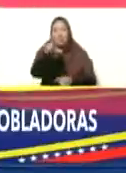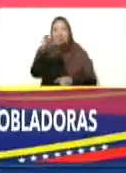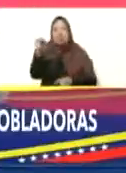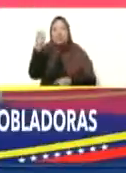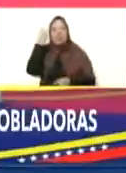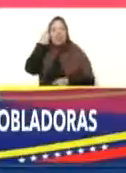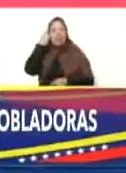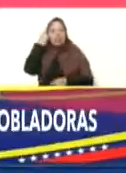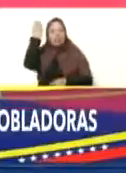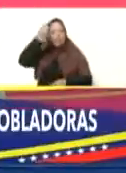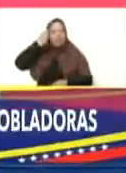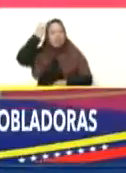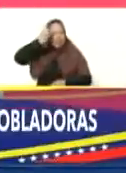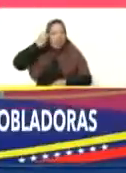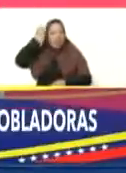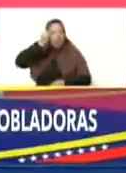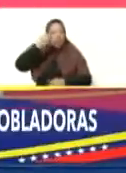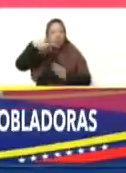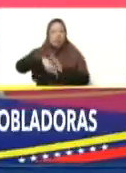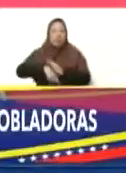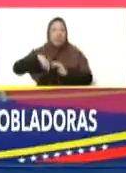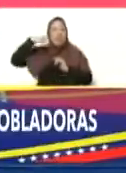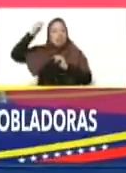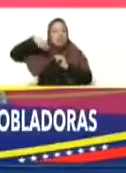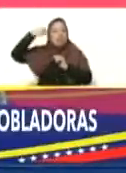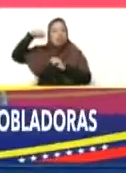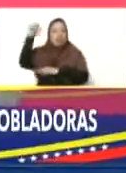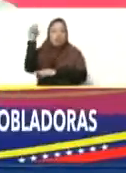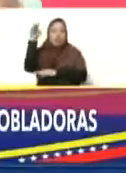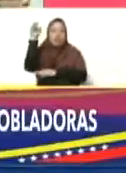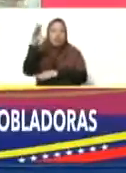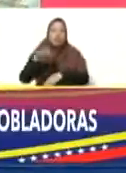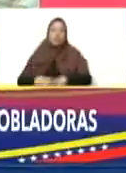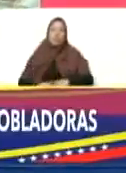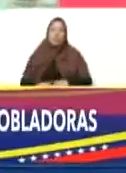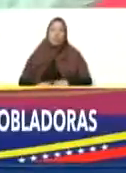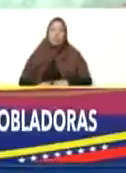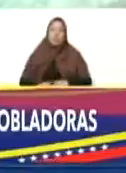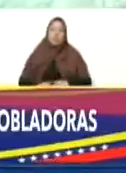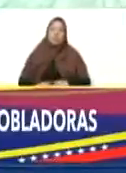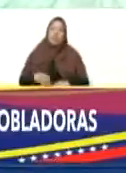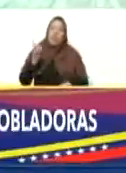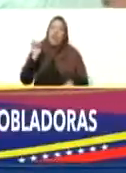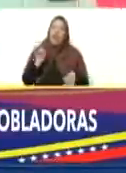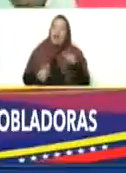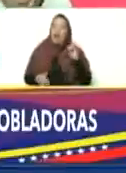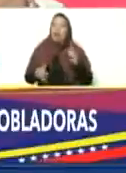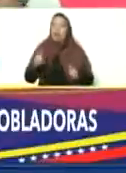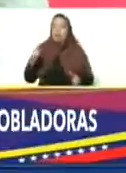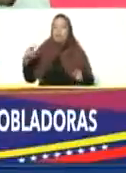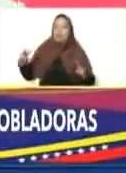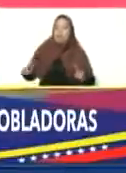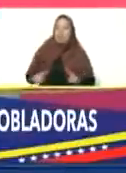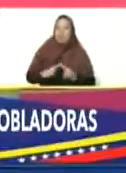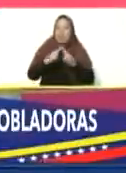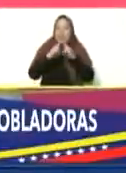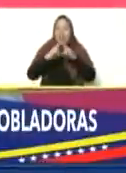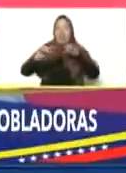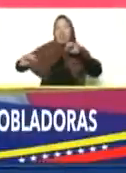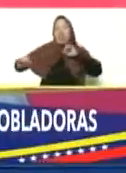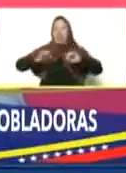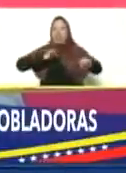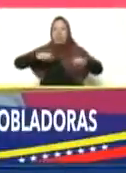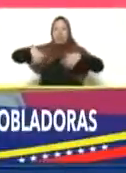sembrábamos conciencia en el cineforo yo me consigo a veces de alida por ahí gente en las marchas